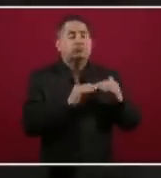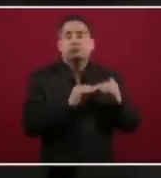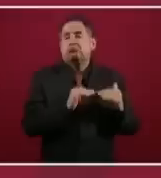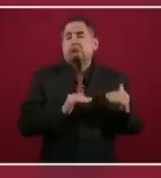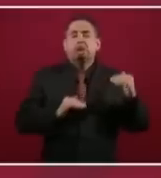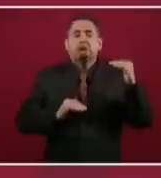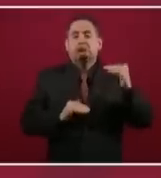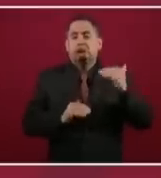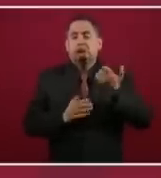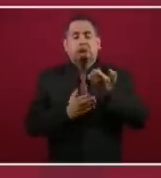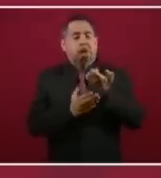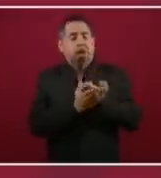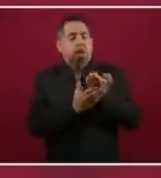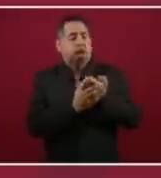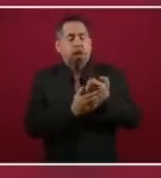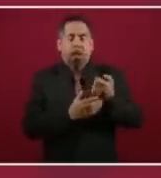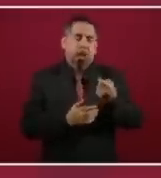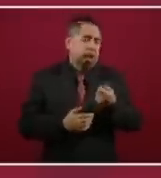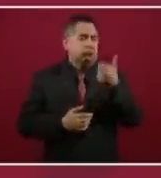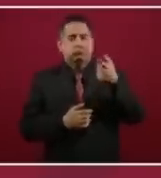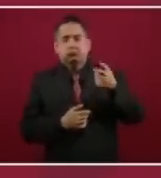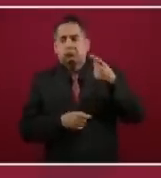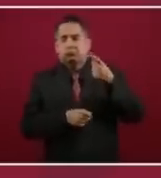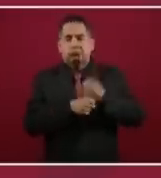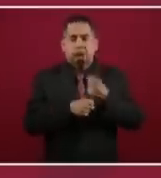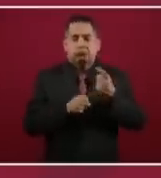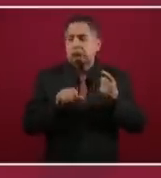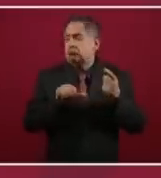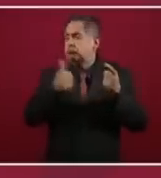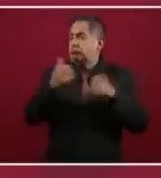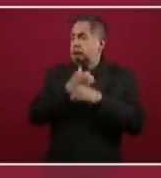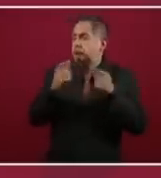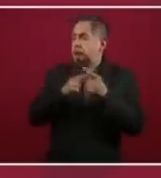la economía y subordinaron todo lo demás.